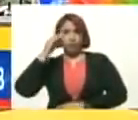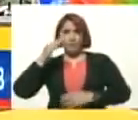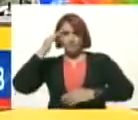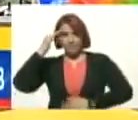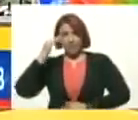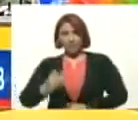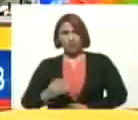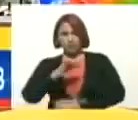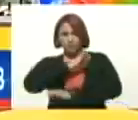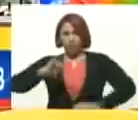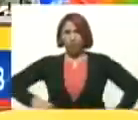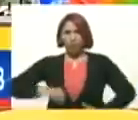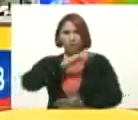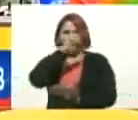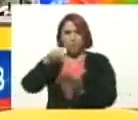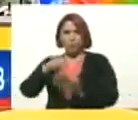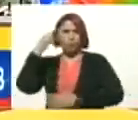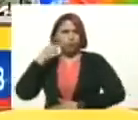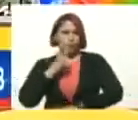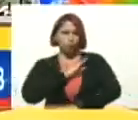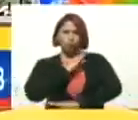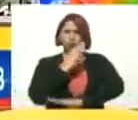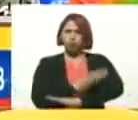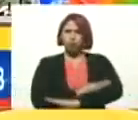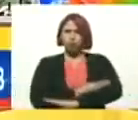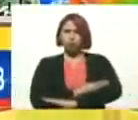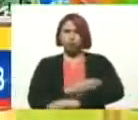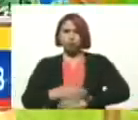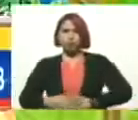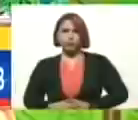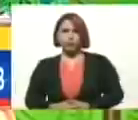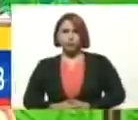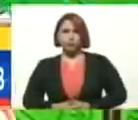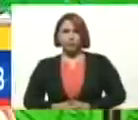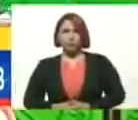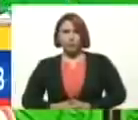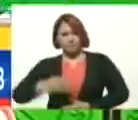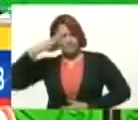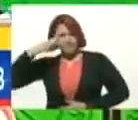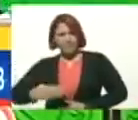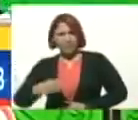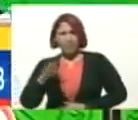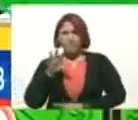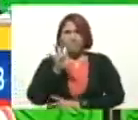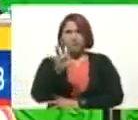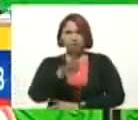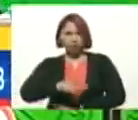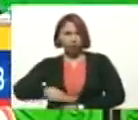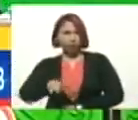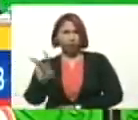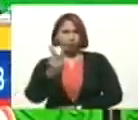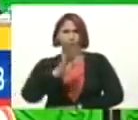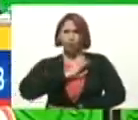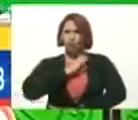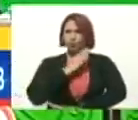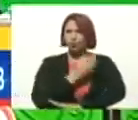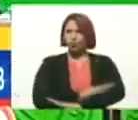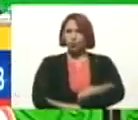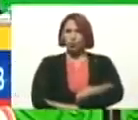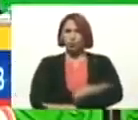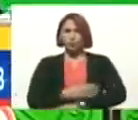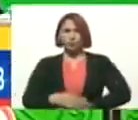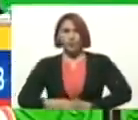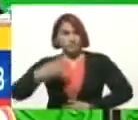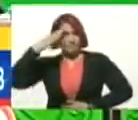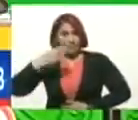Armada Nacional Bolivariana es fortalecer el poder militar del país. Y fortalecer el poder militar